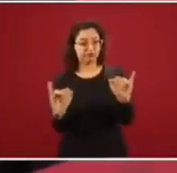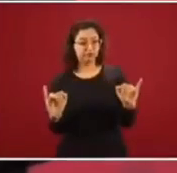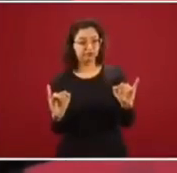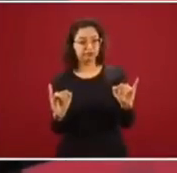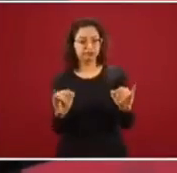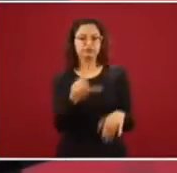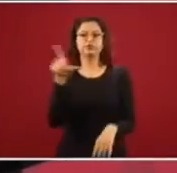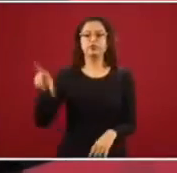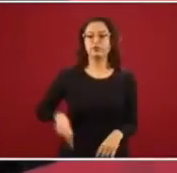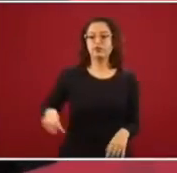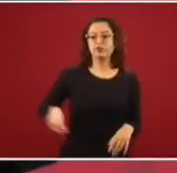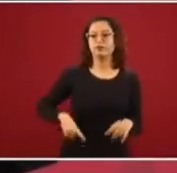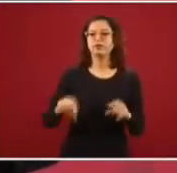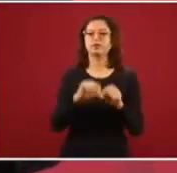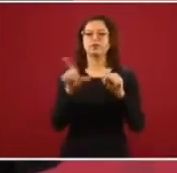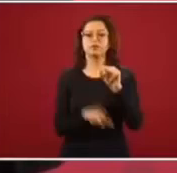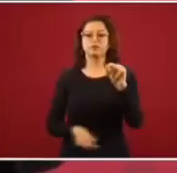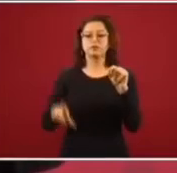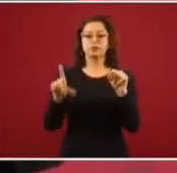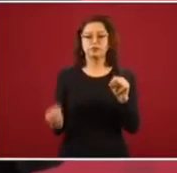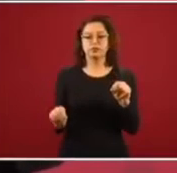el gobierno de la república